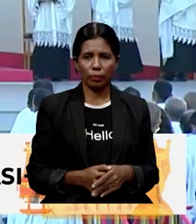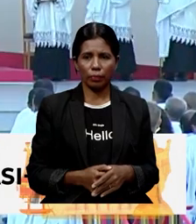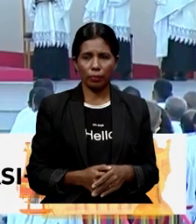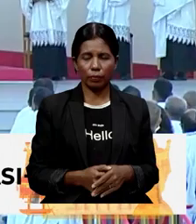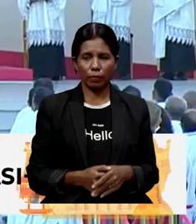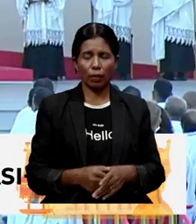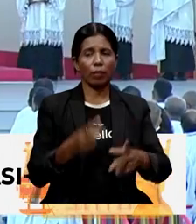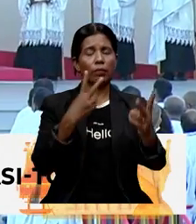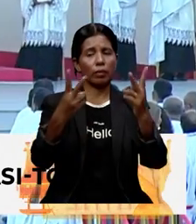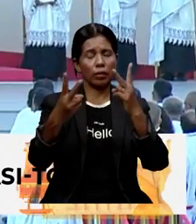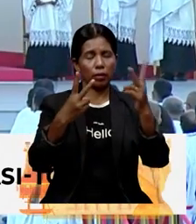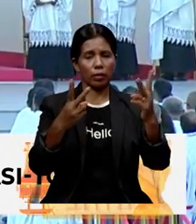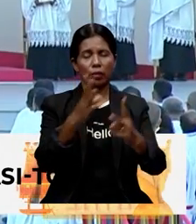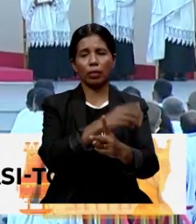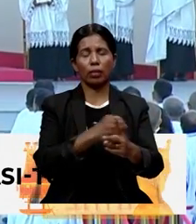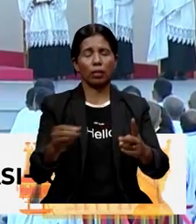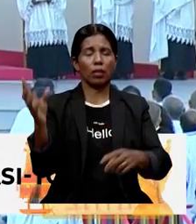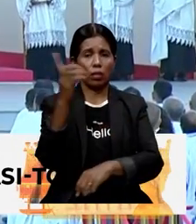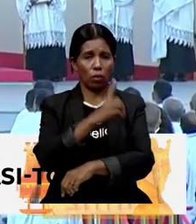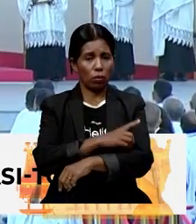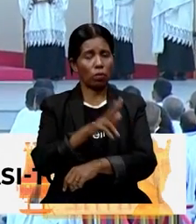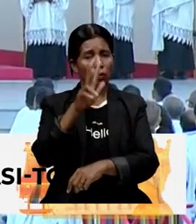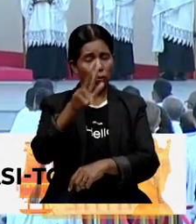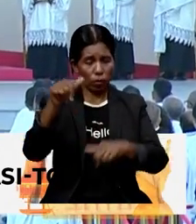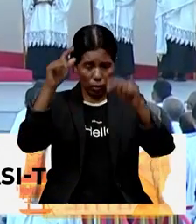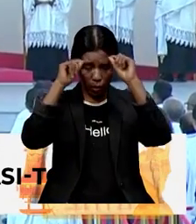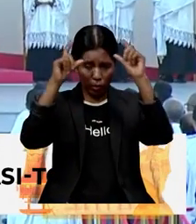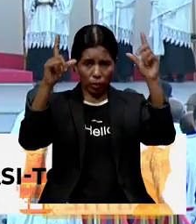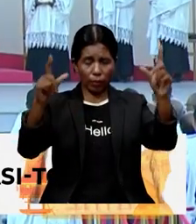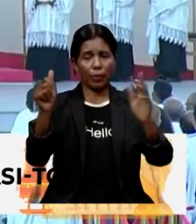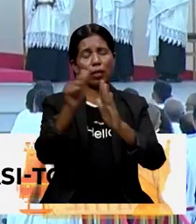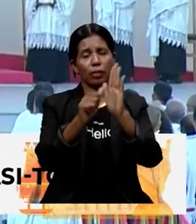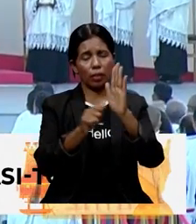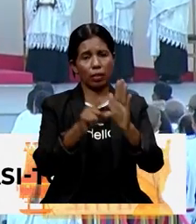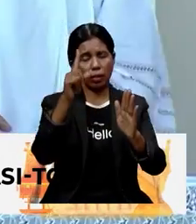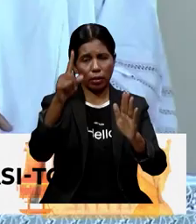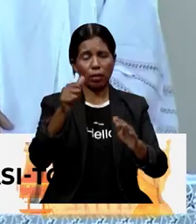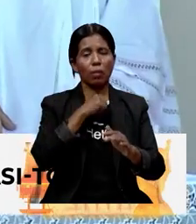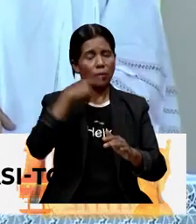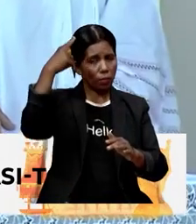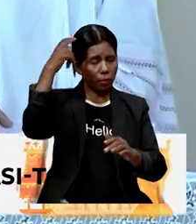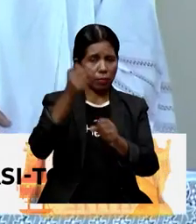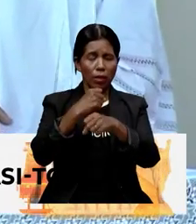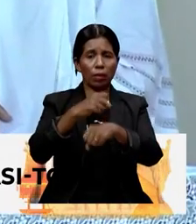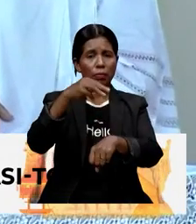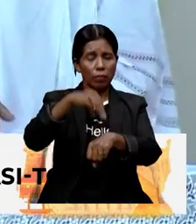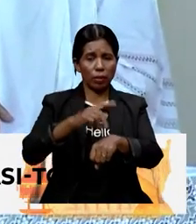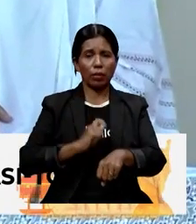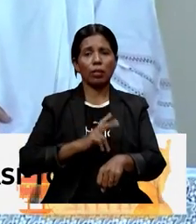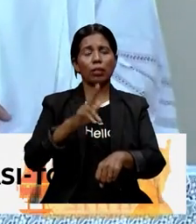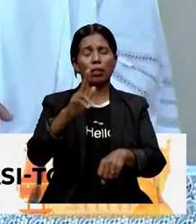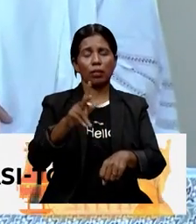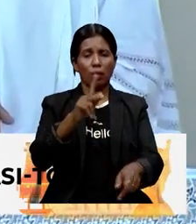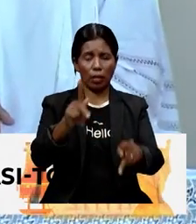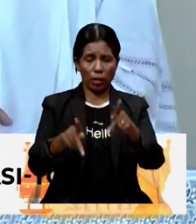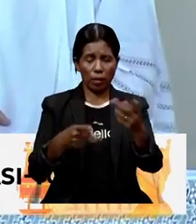Durante a visita apostólica Lorontolo e a Timor-Leste, a zenda ida mak papa preside missa e a tassitolo e a nebe